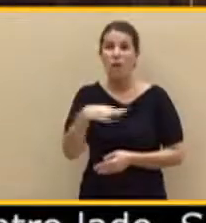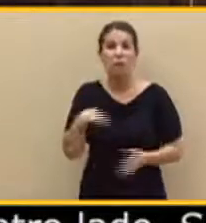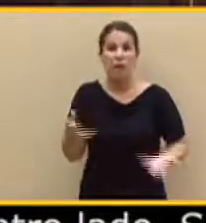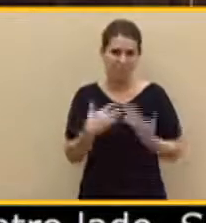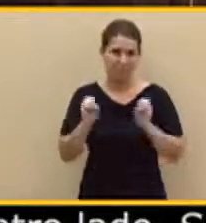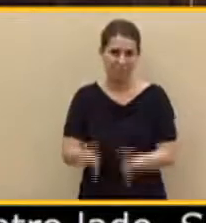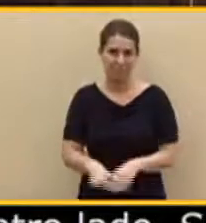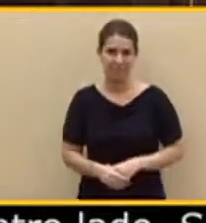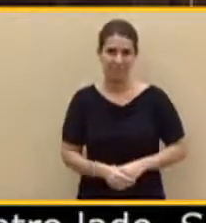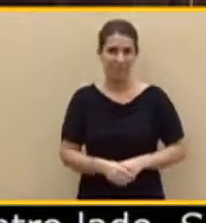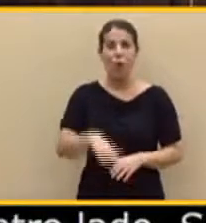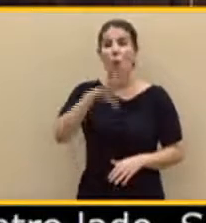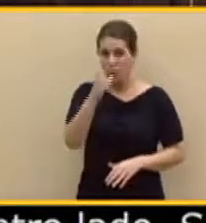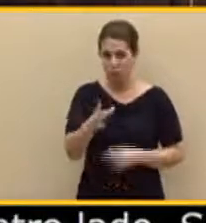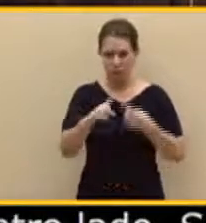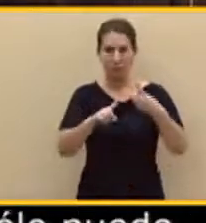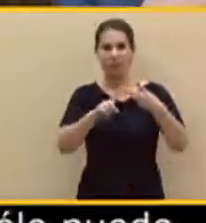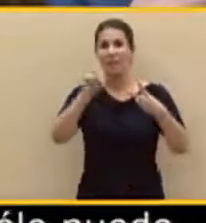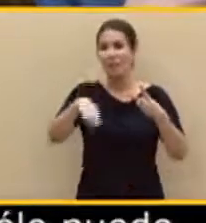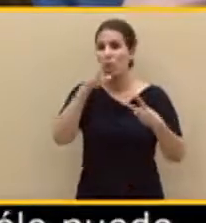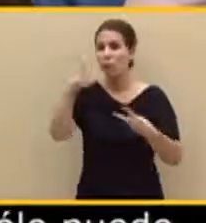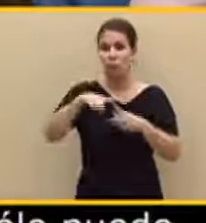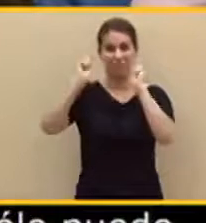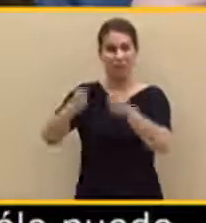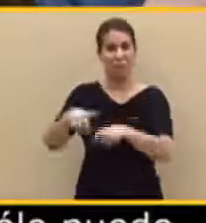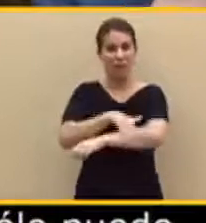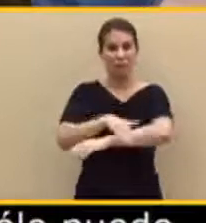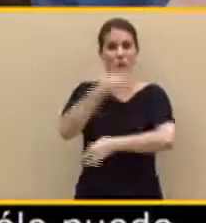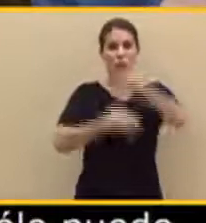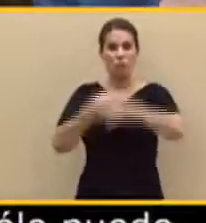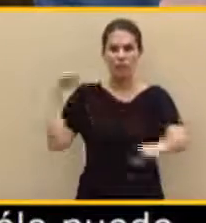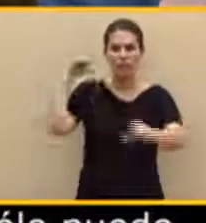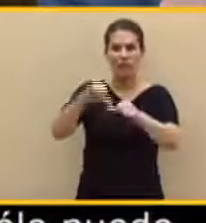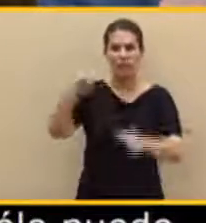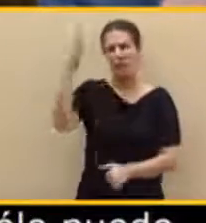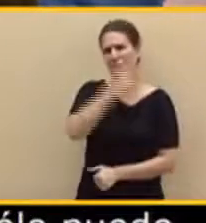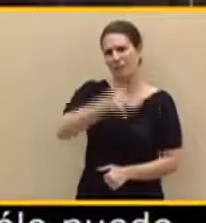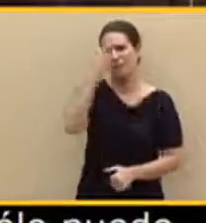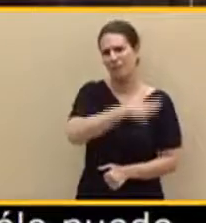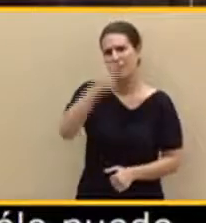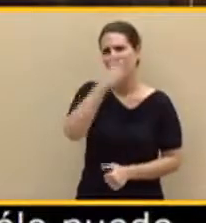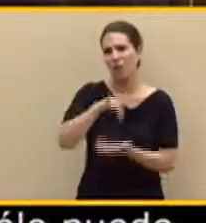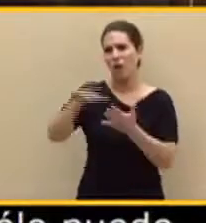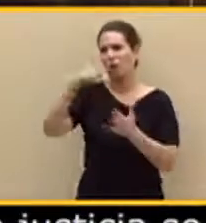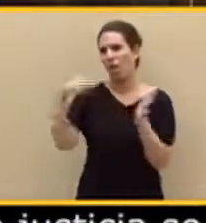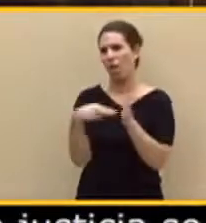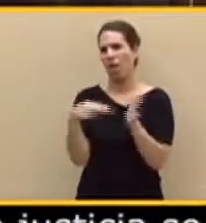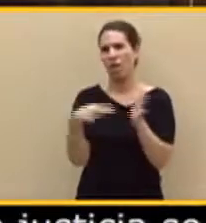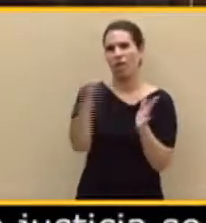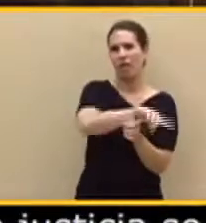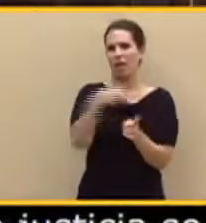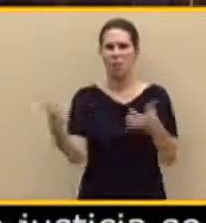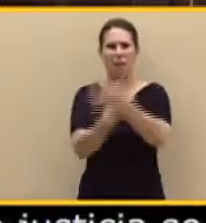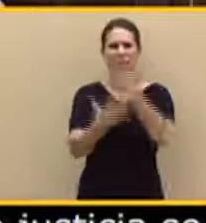porque desde que usted es ministro de Justicia, se le acumulan las denuncias de injerencias del poder político en el poder judicial. Denunciaron